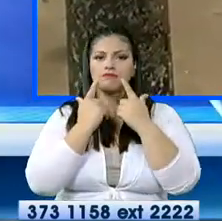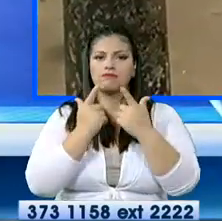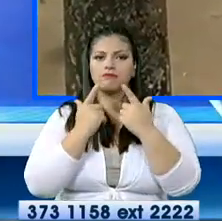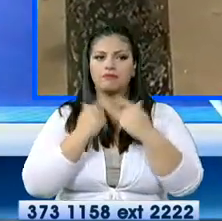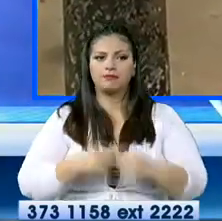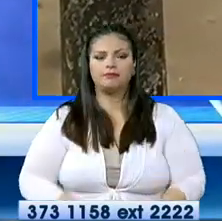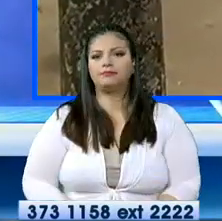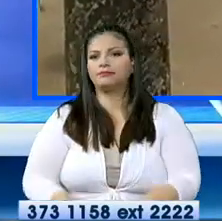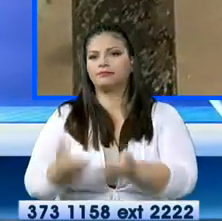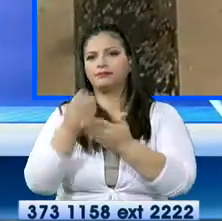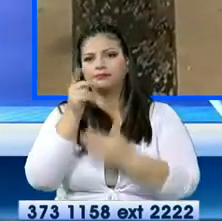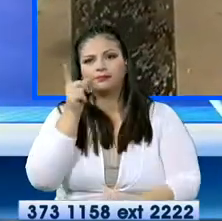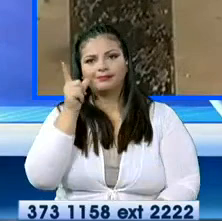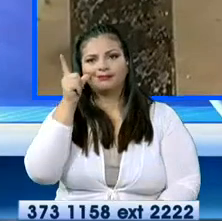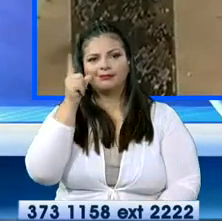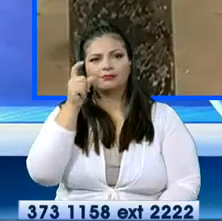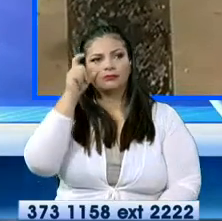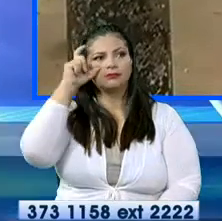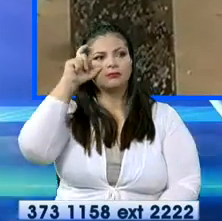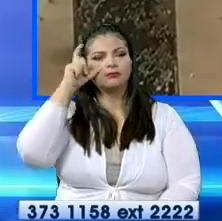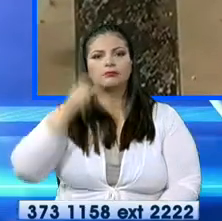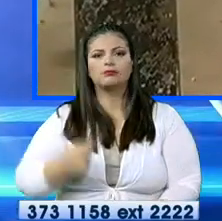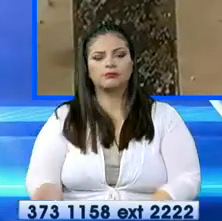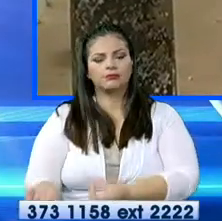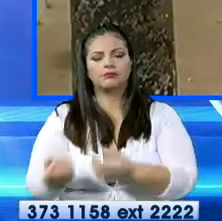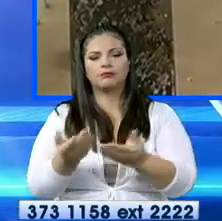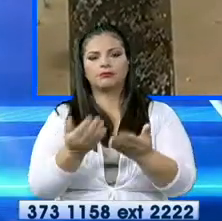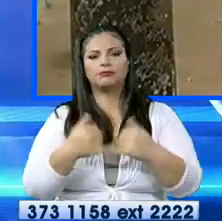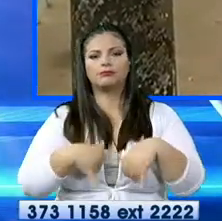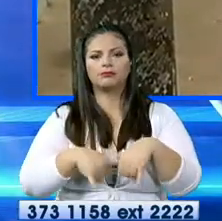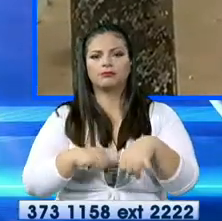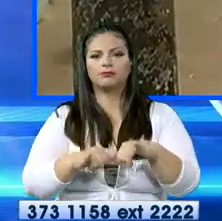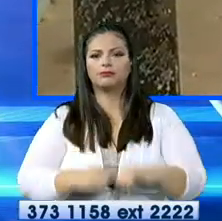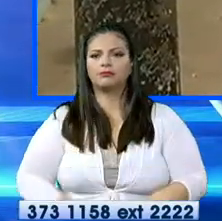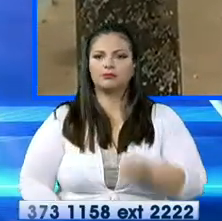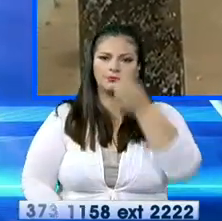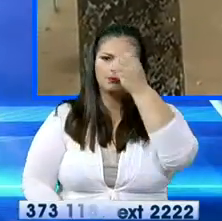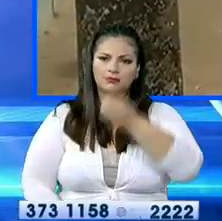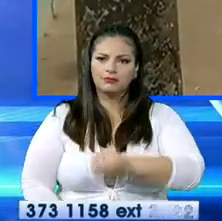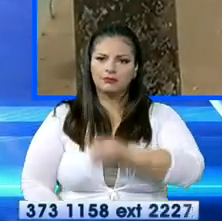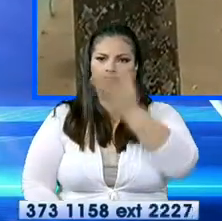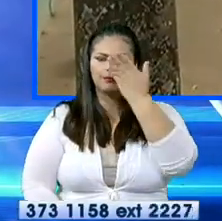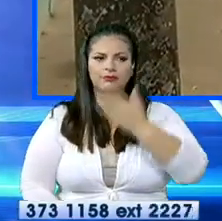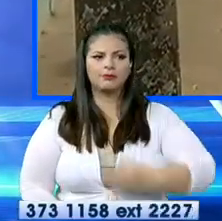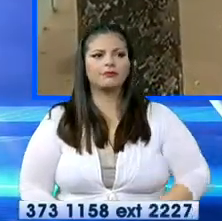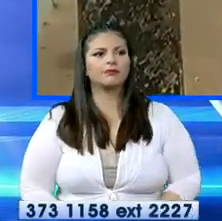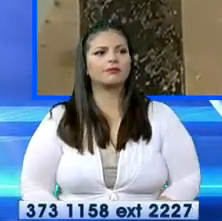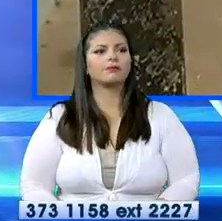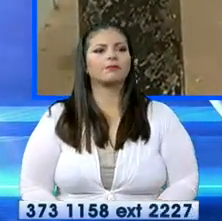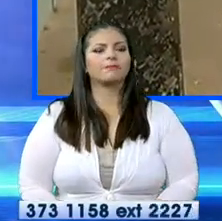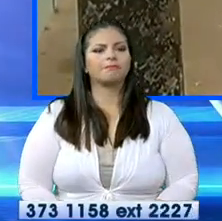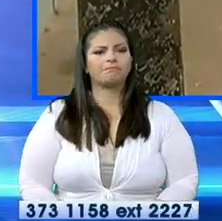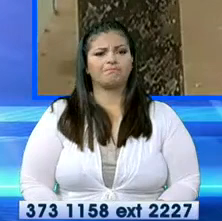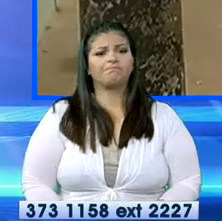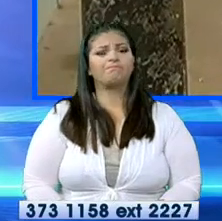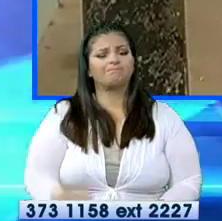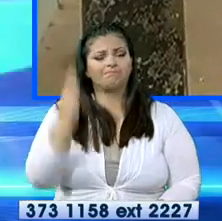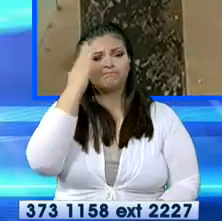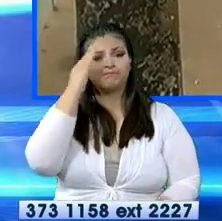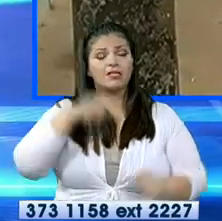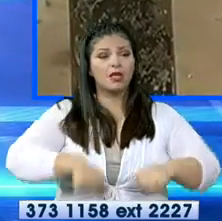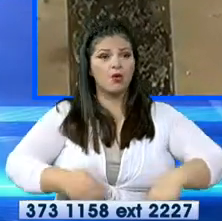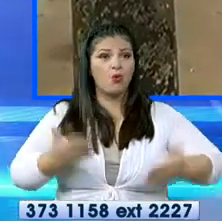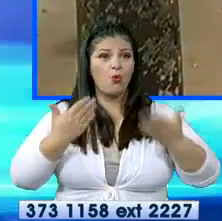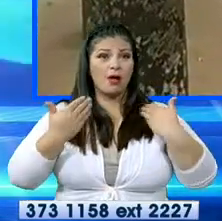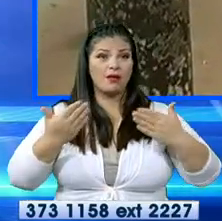ustedes continúan con más. Muy buenos días. Buenos días, Jorge. Hay un problema en Guayaquil con ciertos sectores. No voy